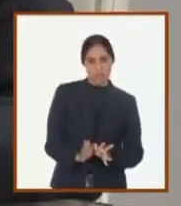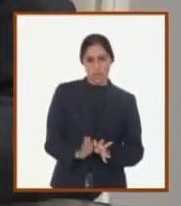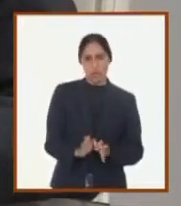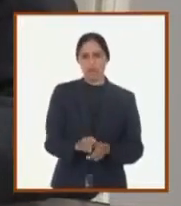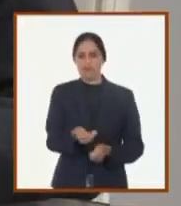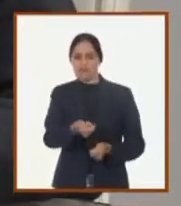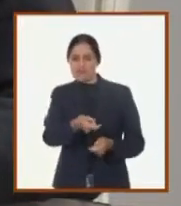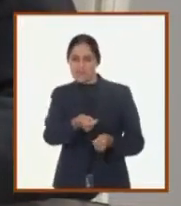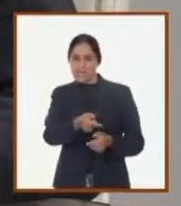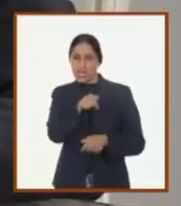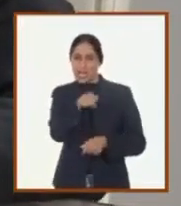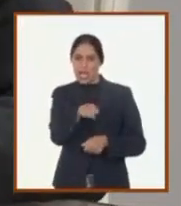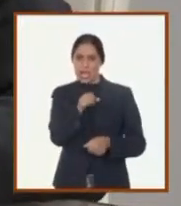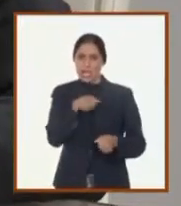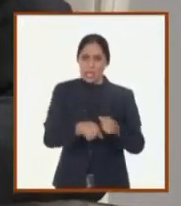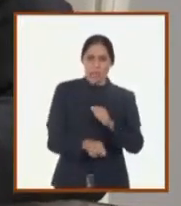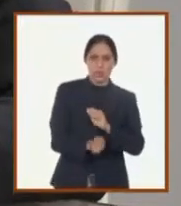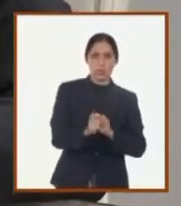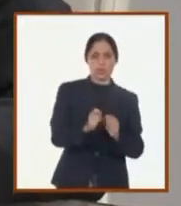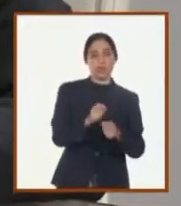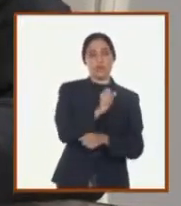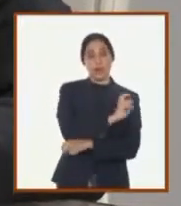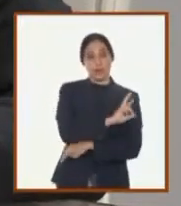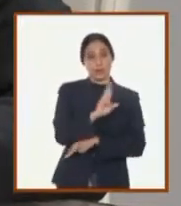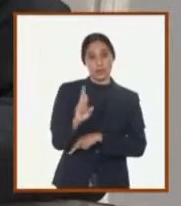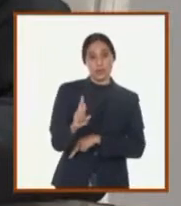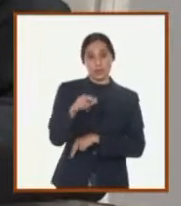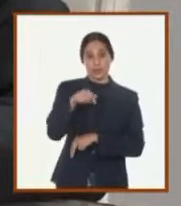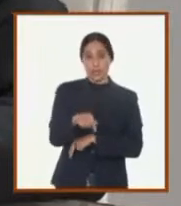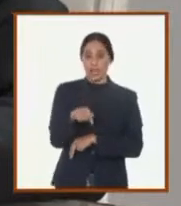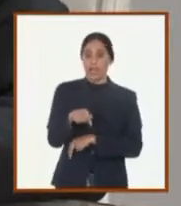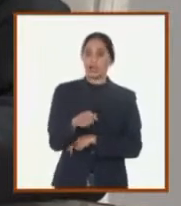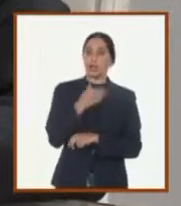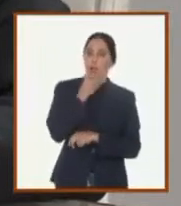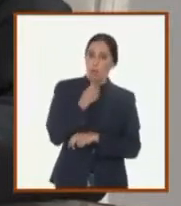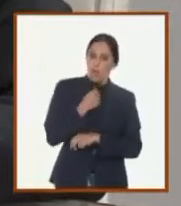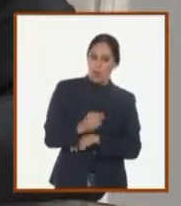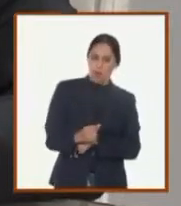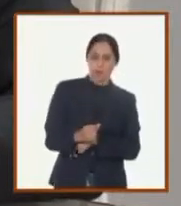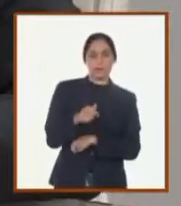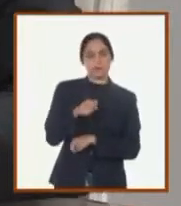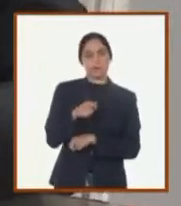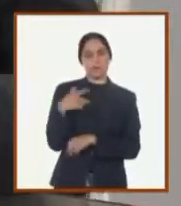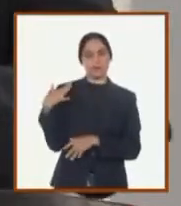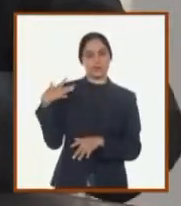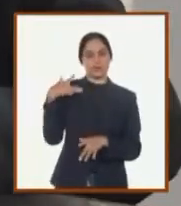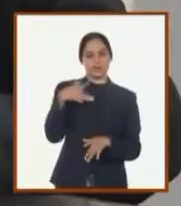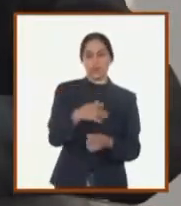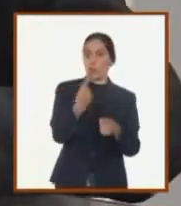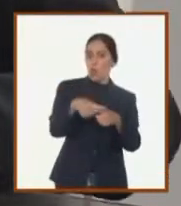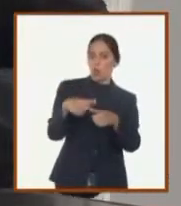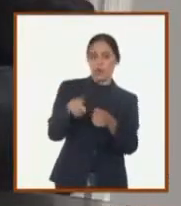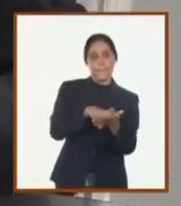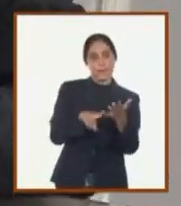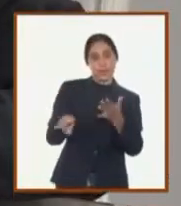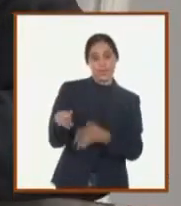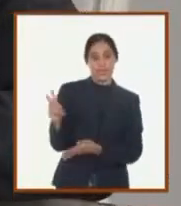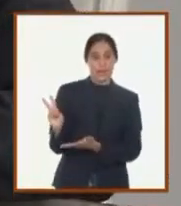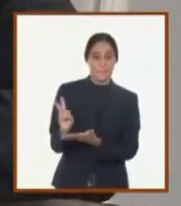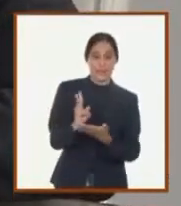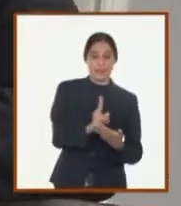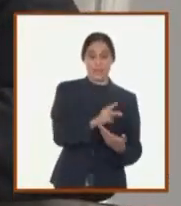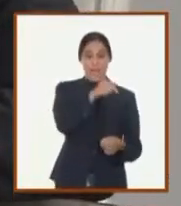antes la revolución lo que se le decían las niñas de Celia o las jóvenes de Celia muchas de ellas era orientales que se trajeron a la Habana